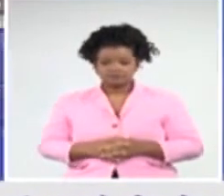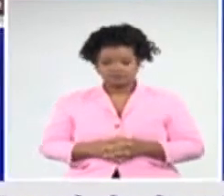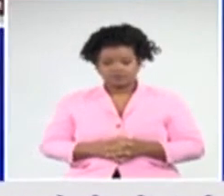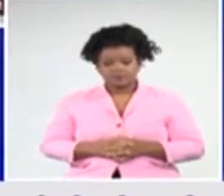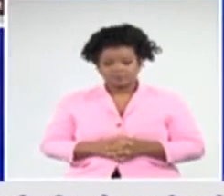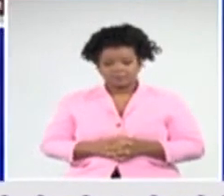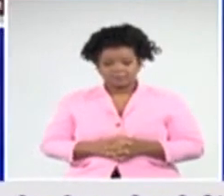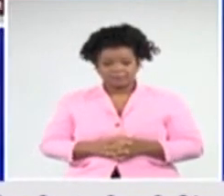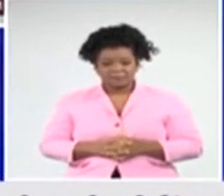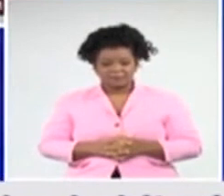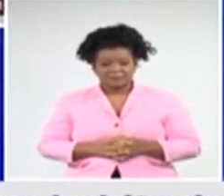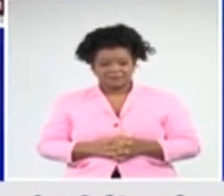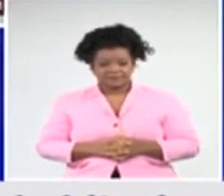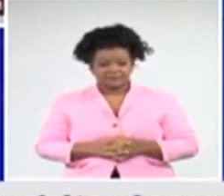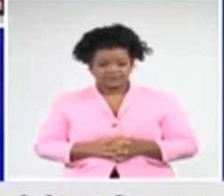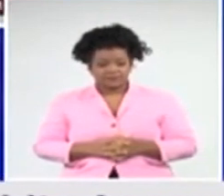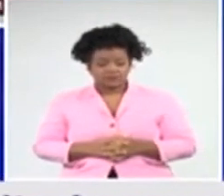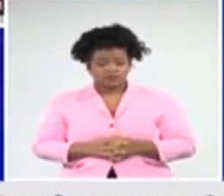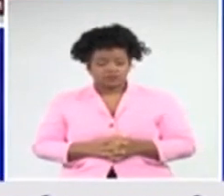como siempre ponemos,